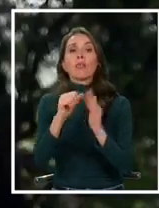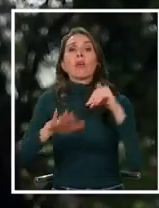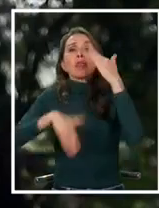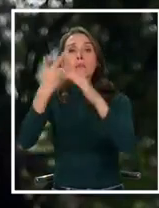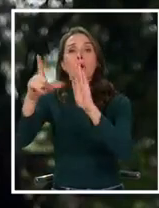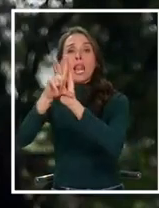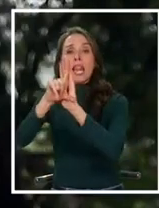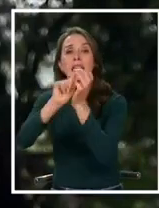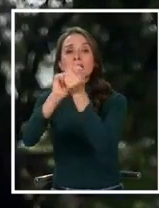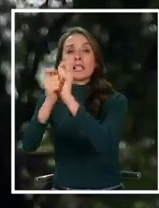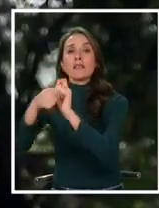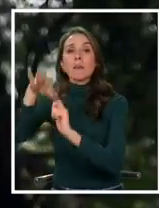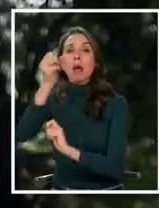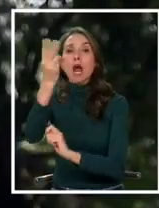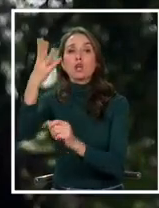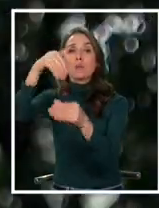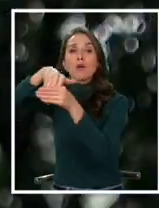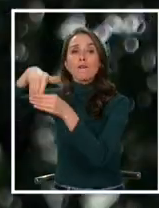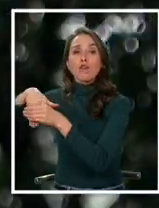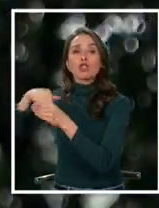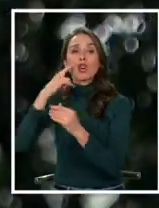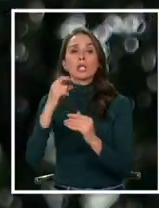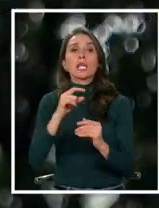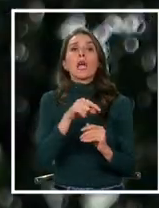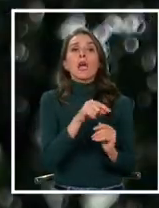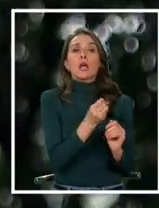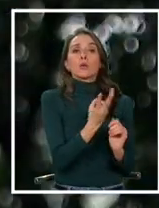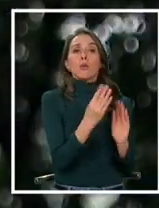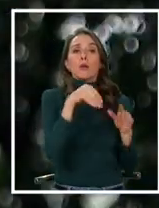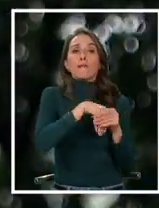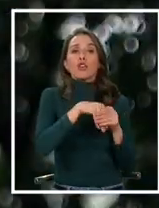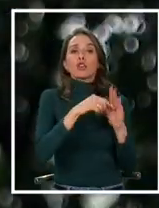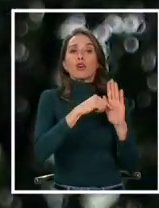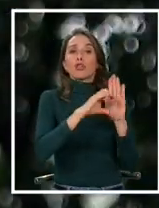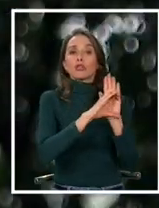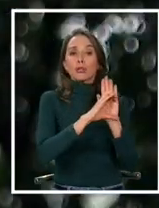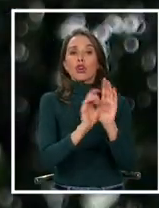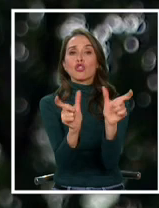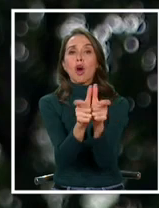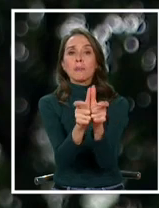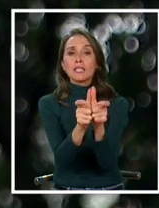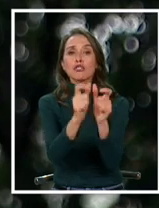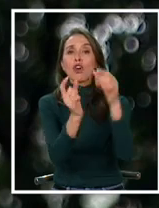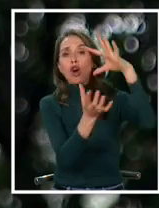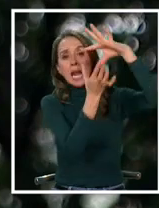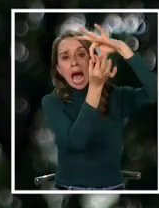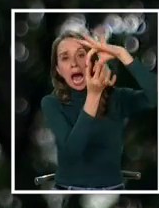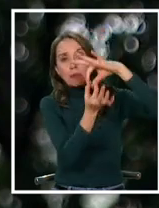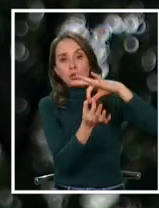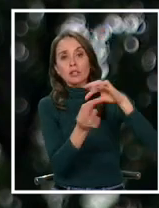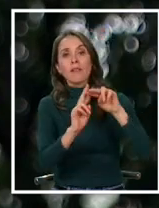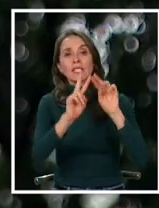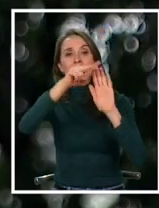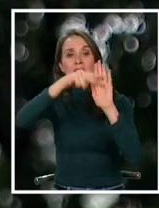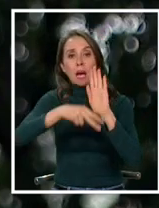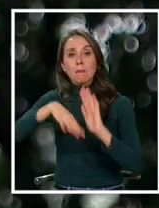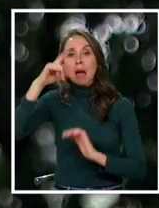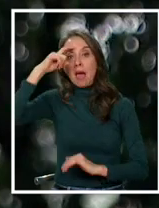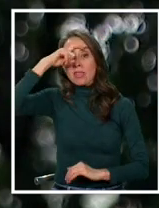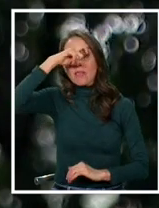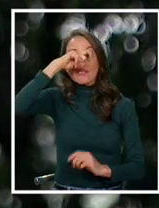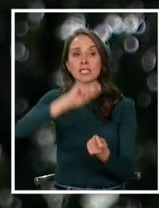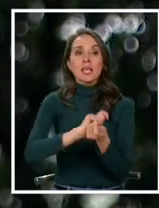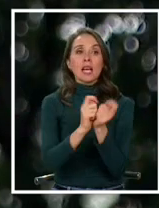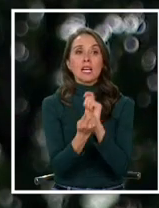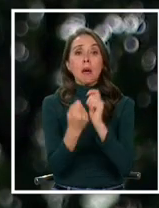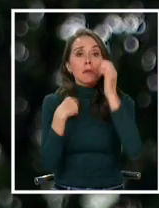que se reformen con mayor quórum que la propia Constitución y lo más seguro es que armonización van a ser correcciones que van a ser también más difícil aún